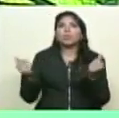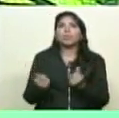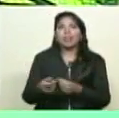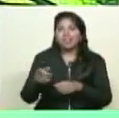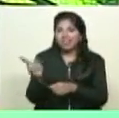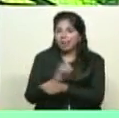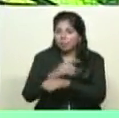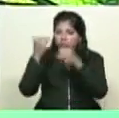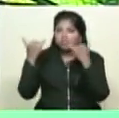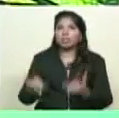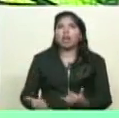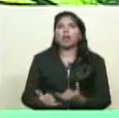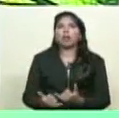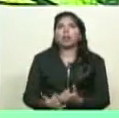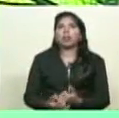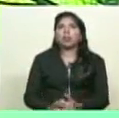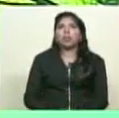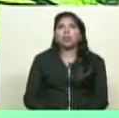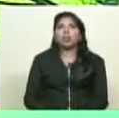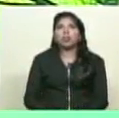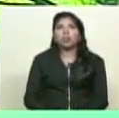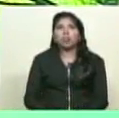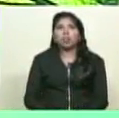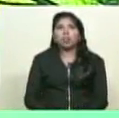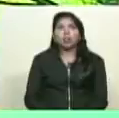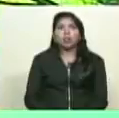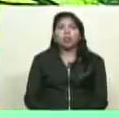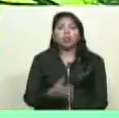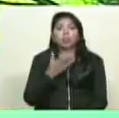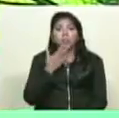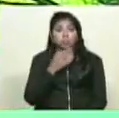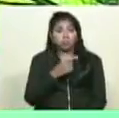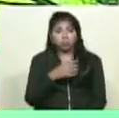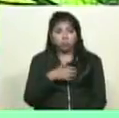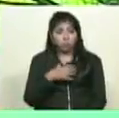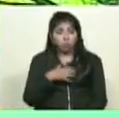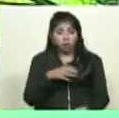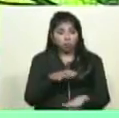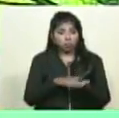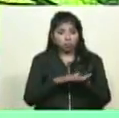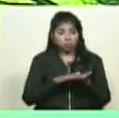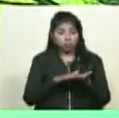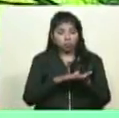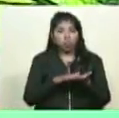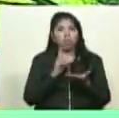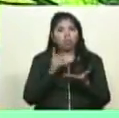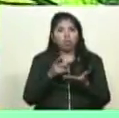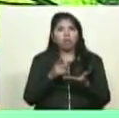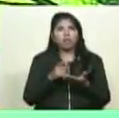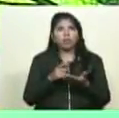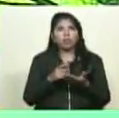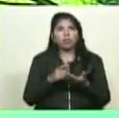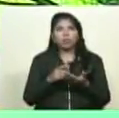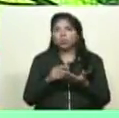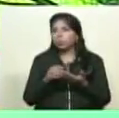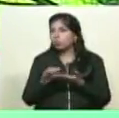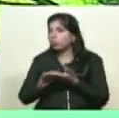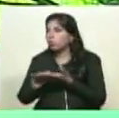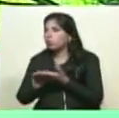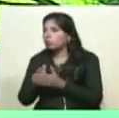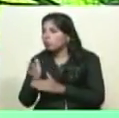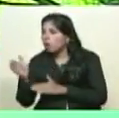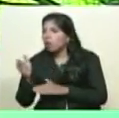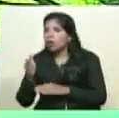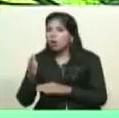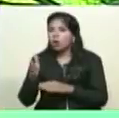hay que resolverlos. Si no los puedes resolver integral completamente como a veces uno quisiera, por lo menos soluciones parciales que vayan